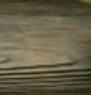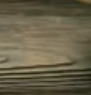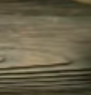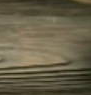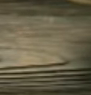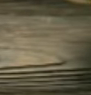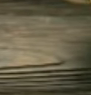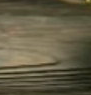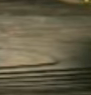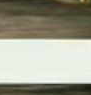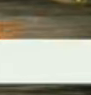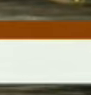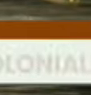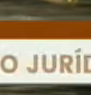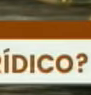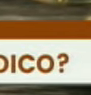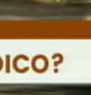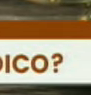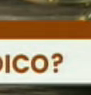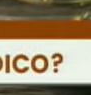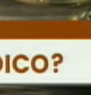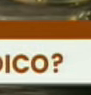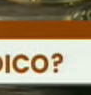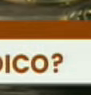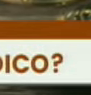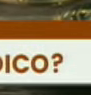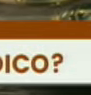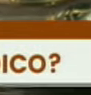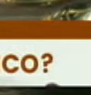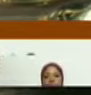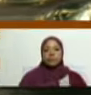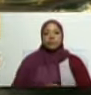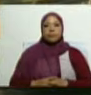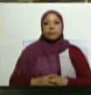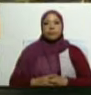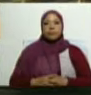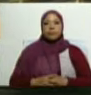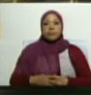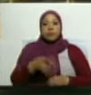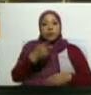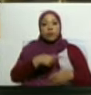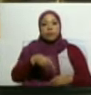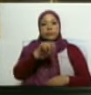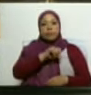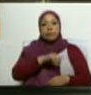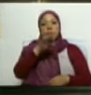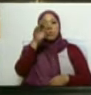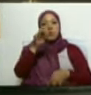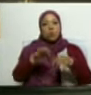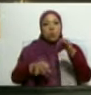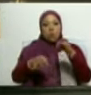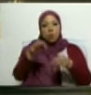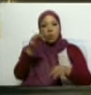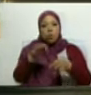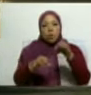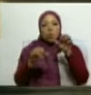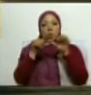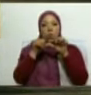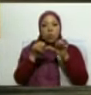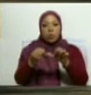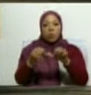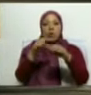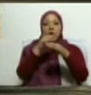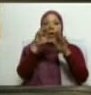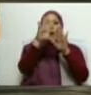colonialismo jurídico. Venezuela rechaza los ataques de Guyana en contra del ordenamiento jurídico venezolano y lo contemplado en la Carta